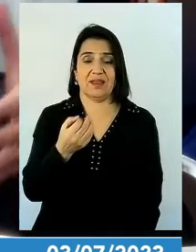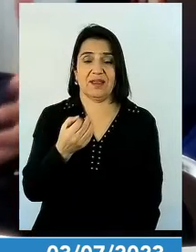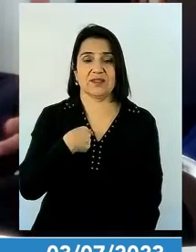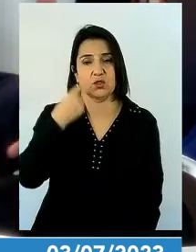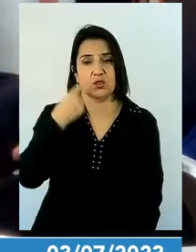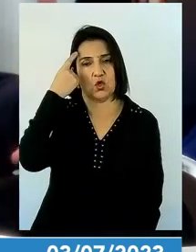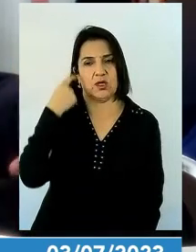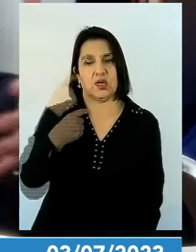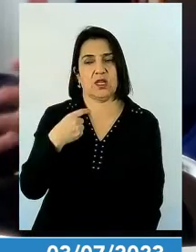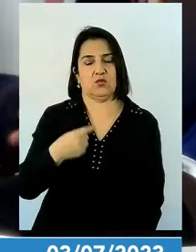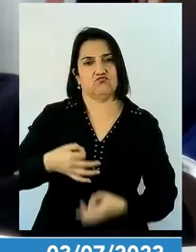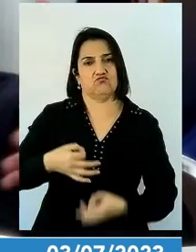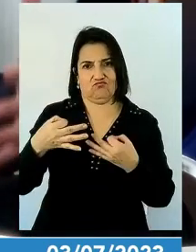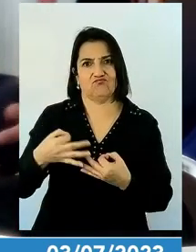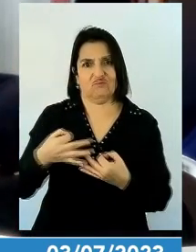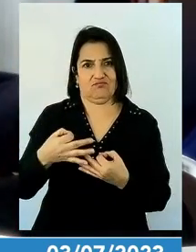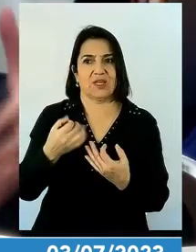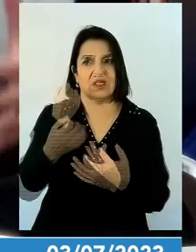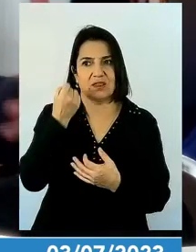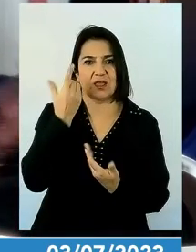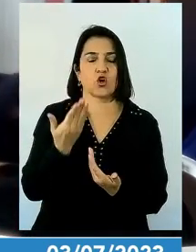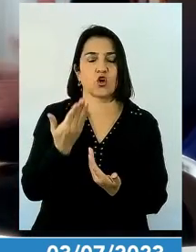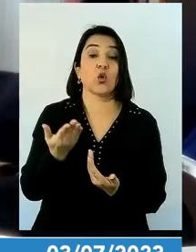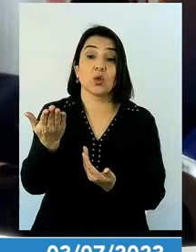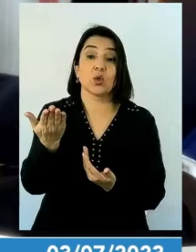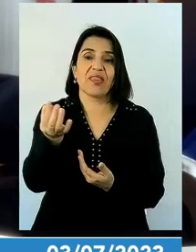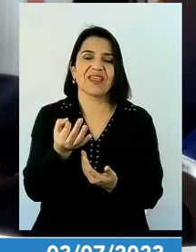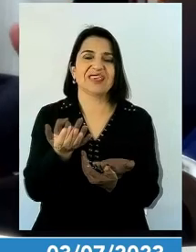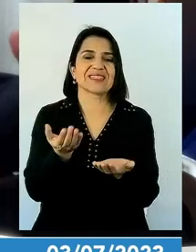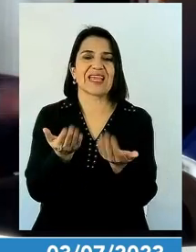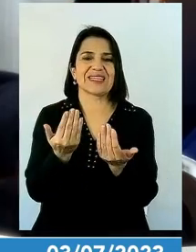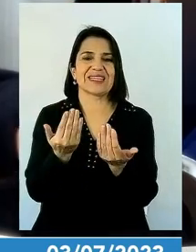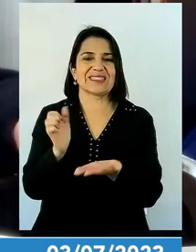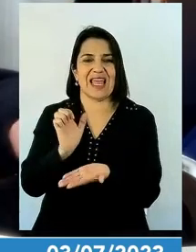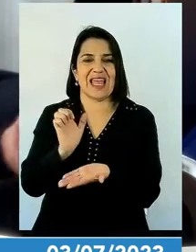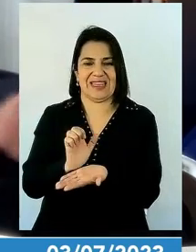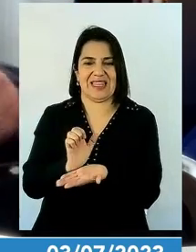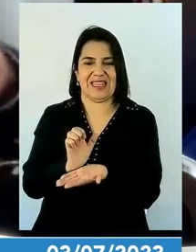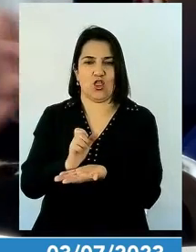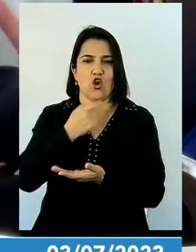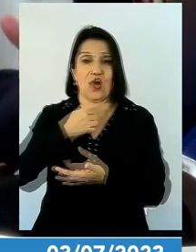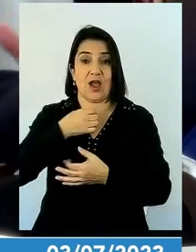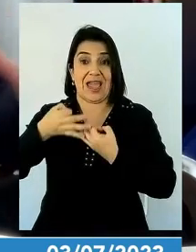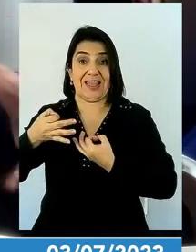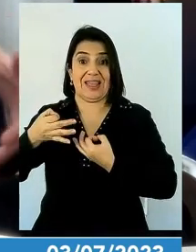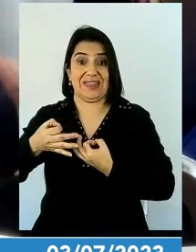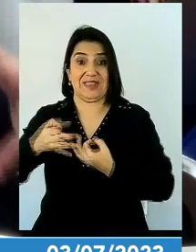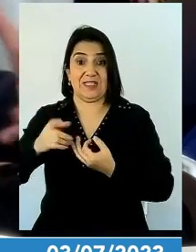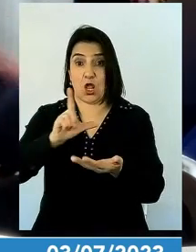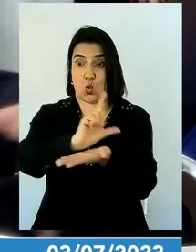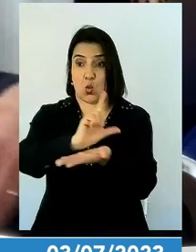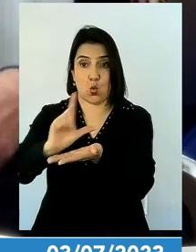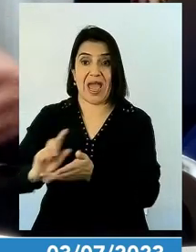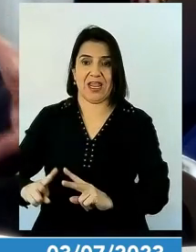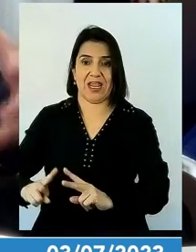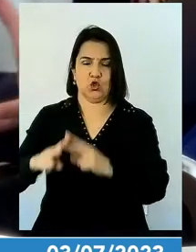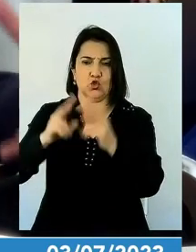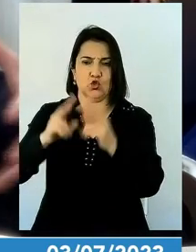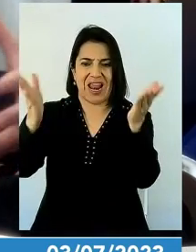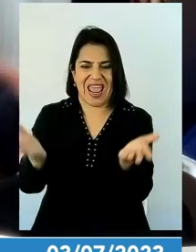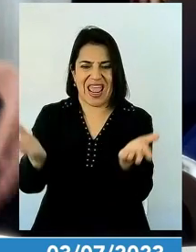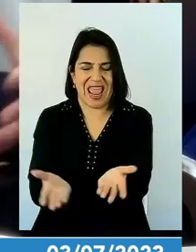mundo, la necesidad que el Estado garantice infraestructura, ¿no es cierto?, de embalses para poder acumular agua y